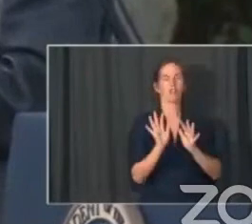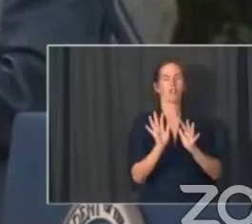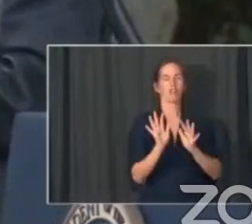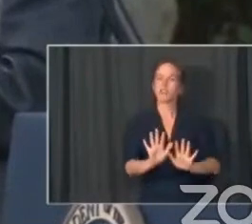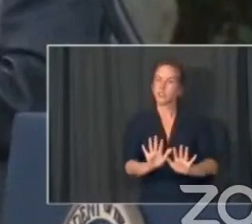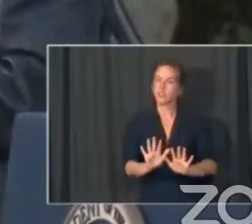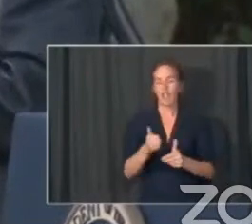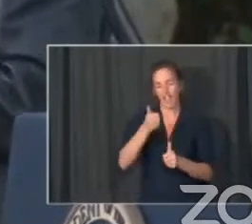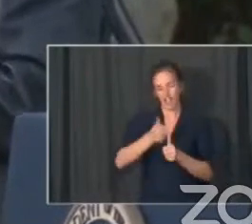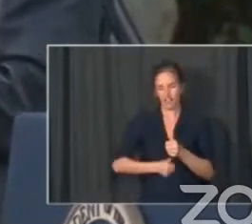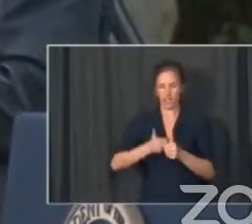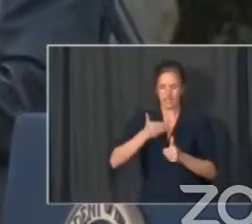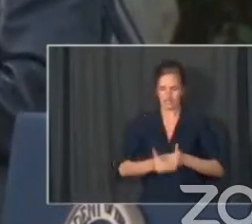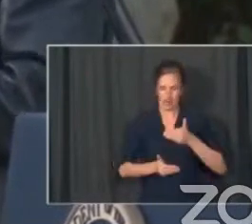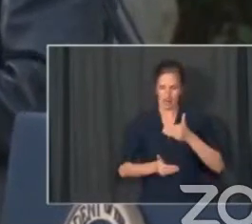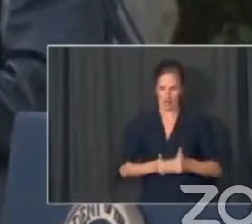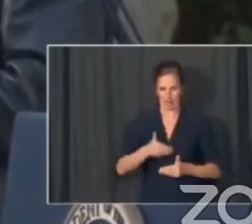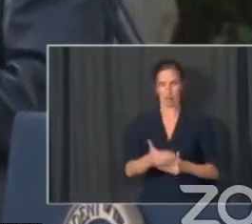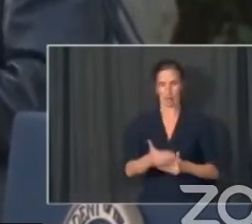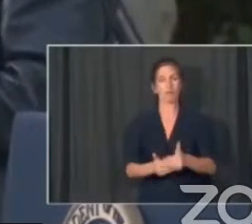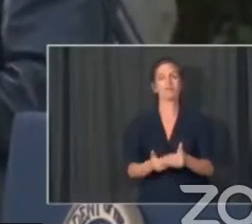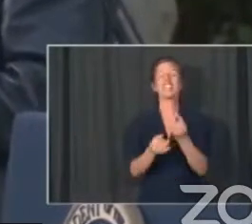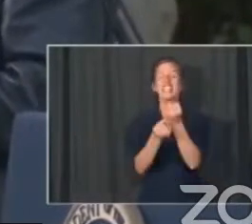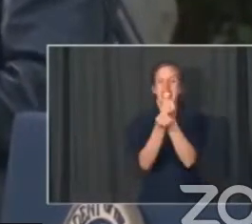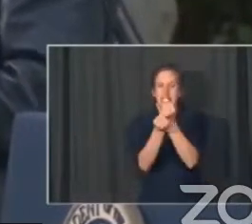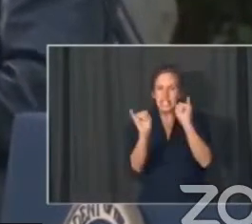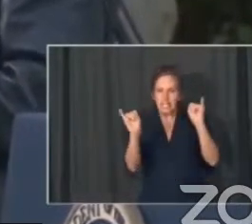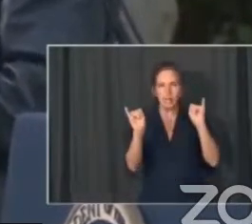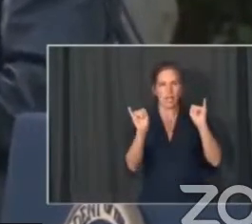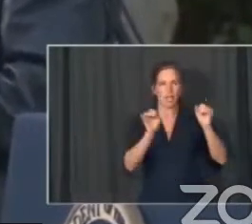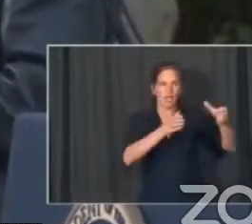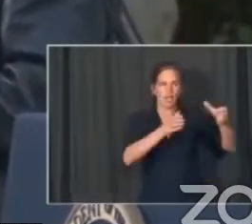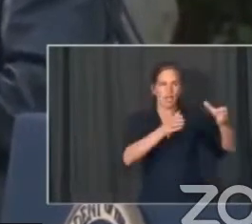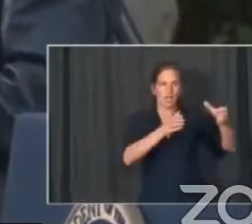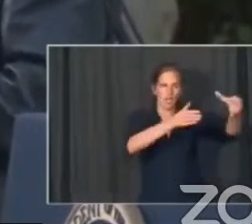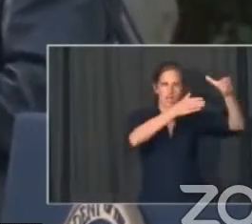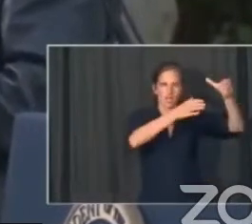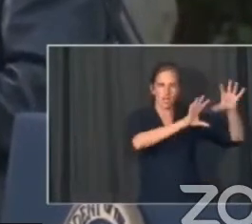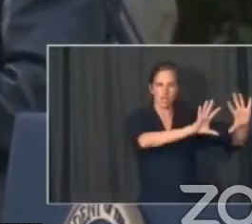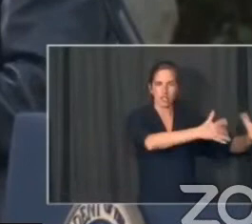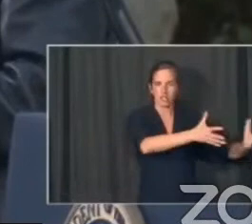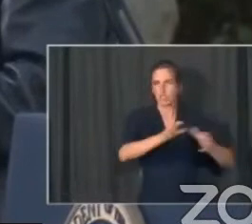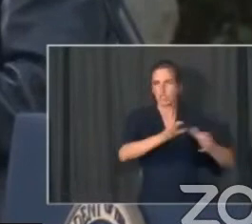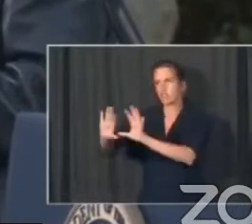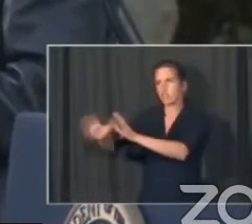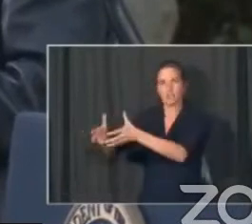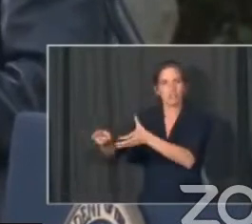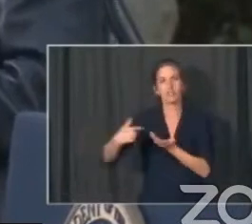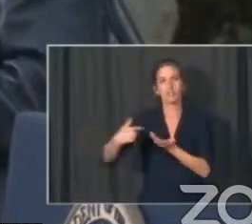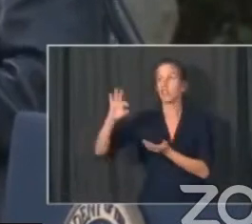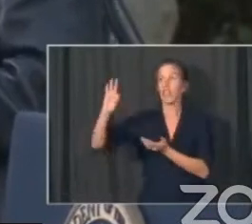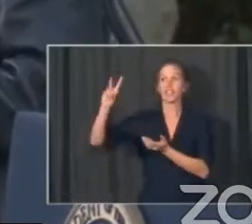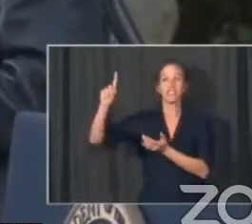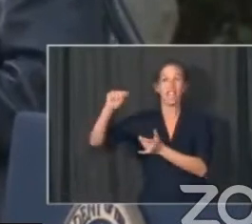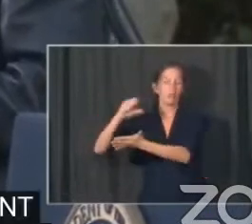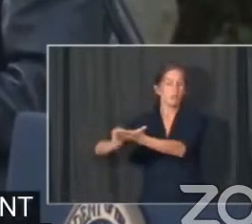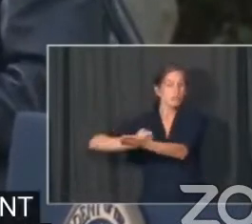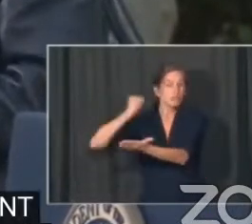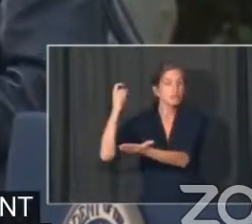hemos alcanzado sin ninguna interferencia política. Y se dijo muchas veces que cada paso que se ha